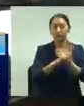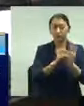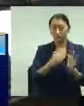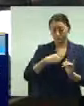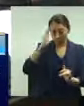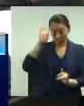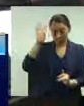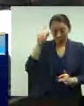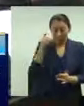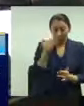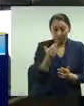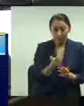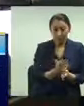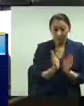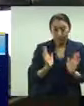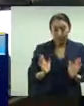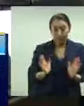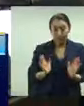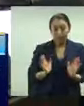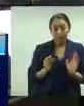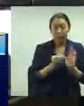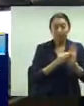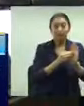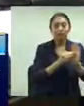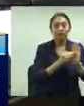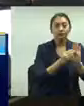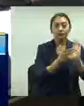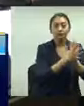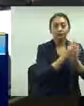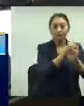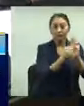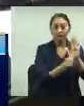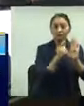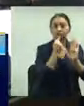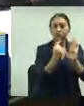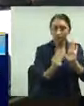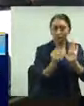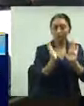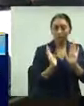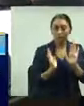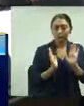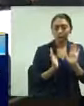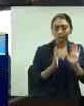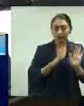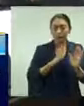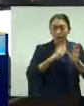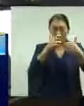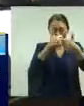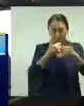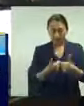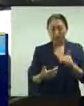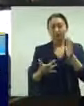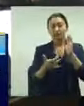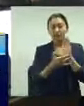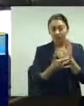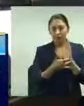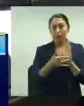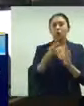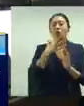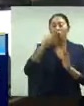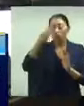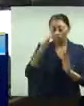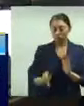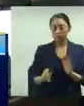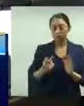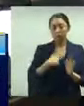ahí la posición, el artículo, incluso el mismo artículo lo establece, ¿verdad?, que tiene que haber un análisis técnico realista,